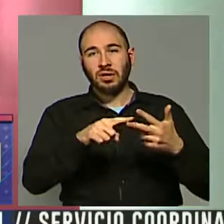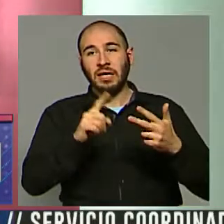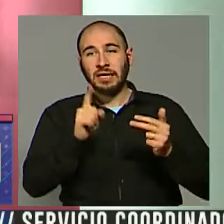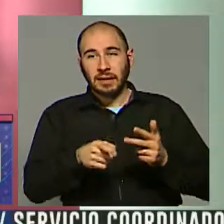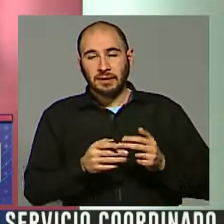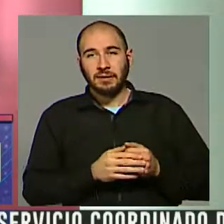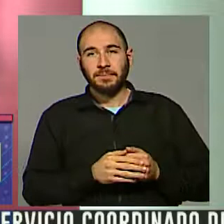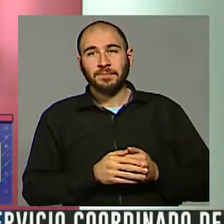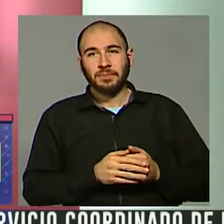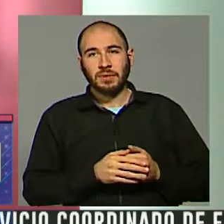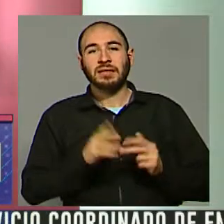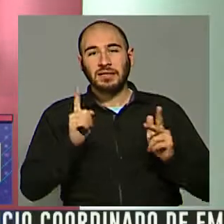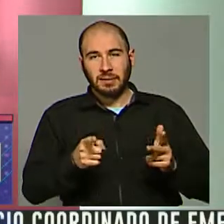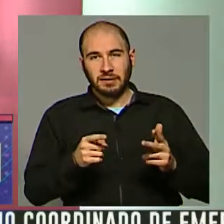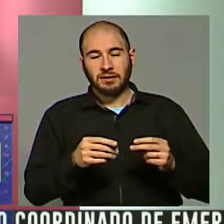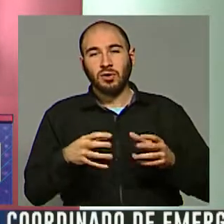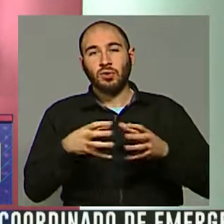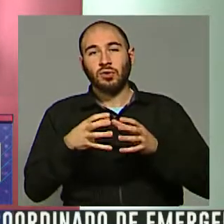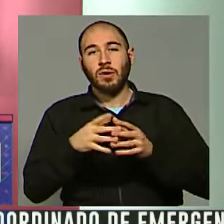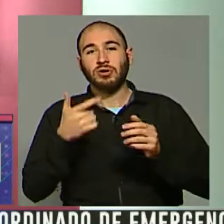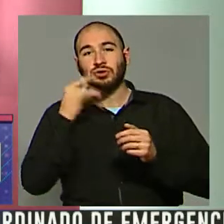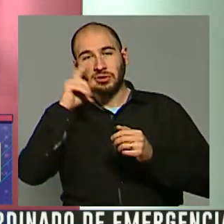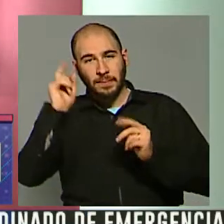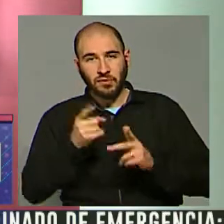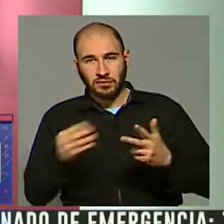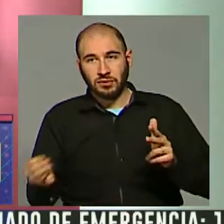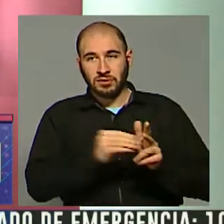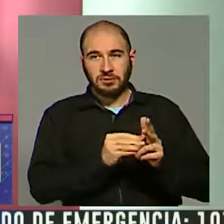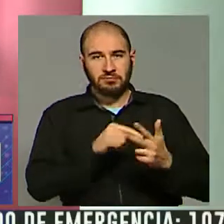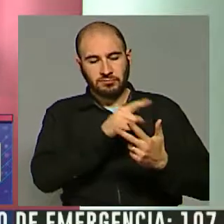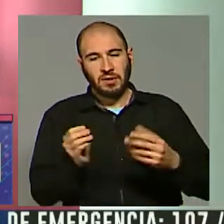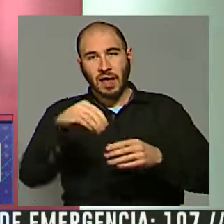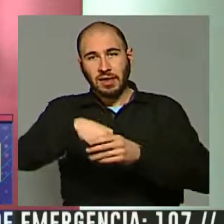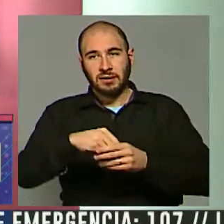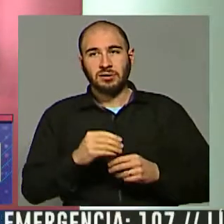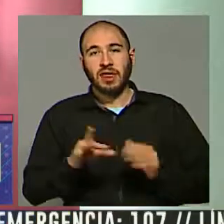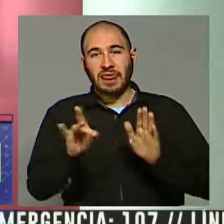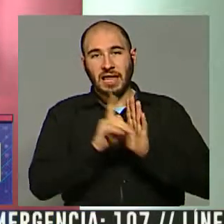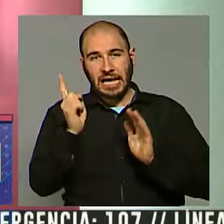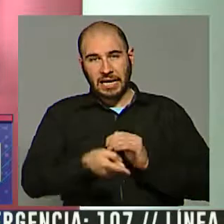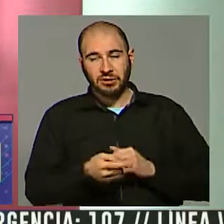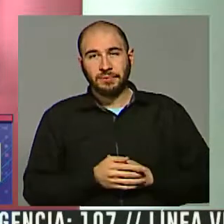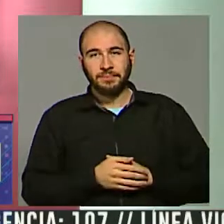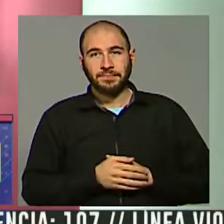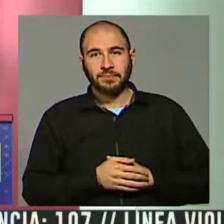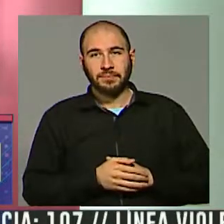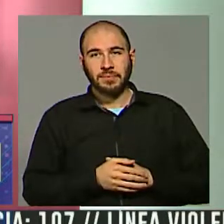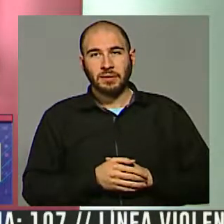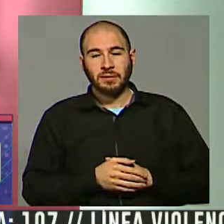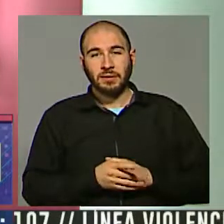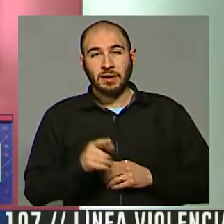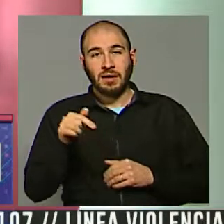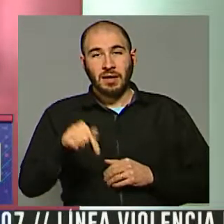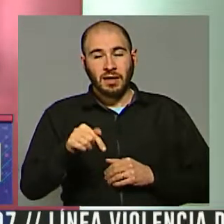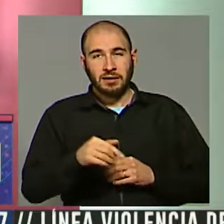van a ser incluidos de forma, y también la parte del sector del SUTE, de los docentes, que van a ser incluidos a partir de un decreto que va a llevar a que